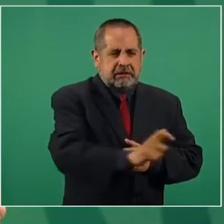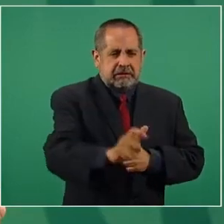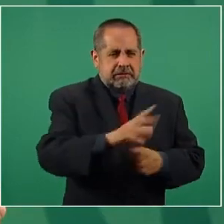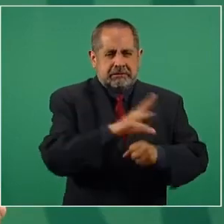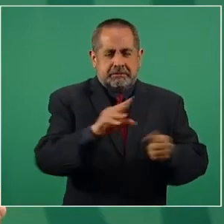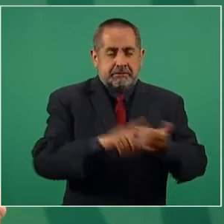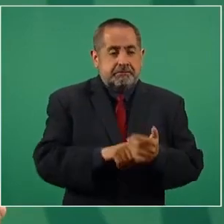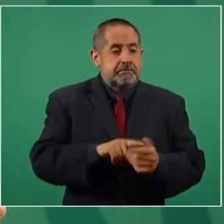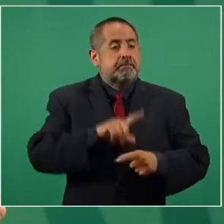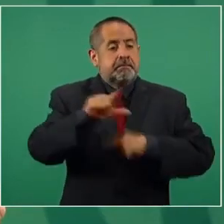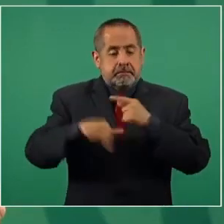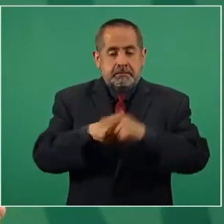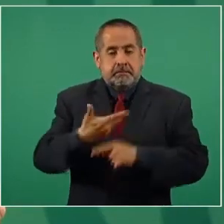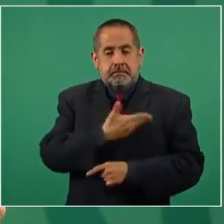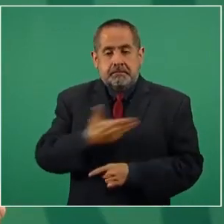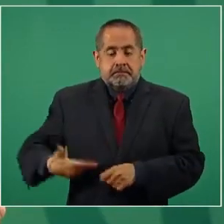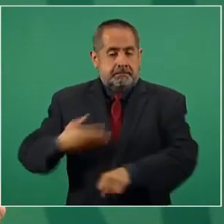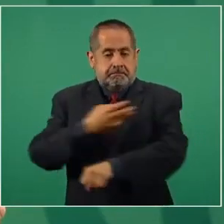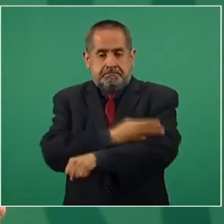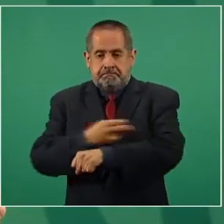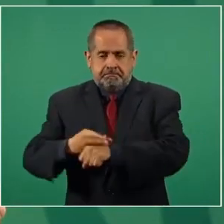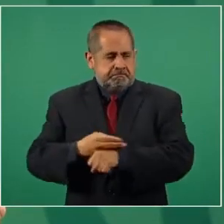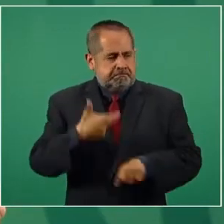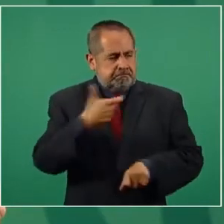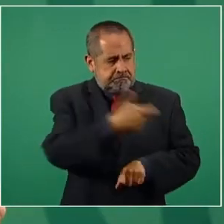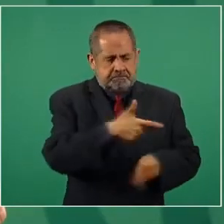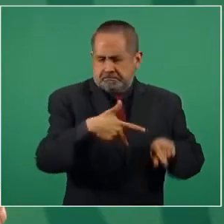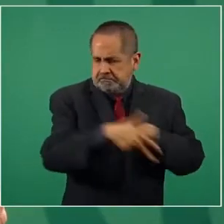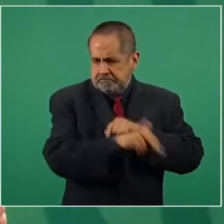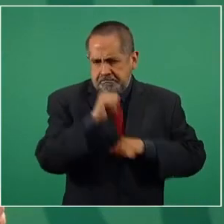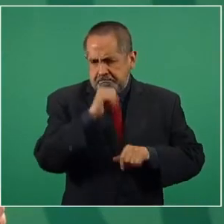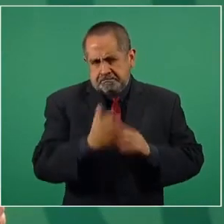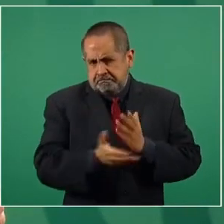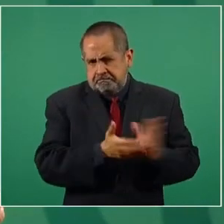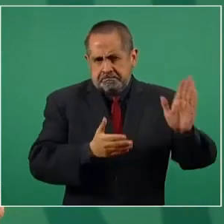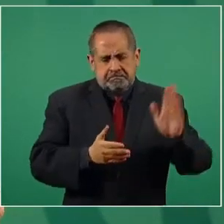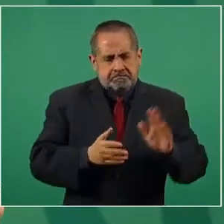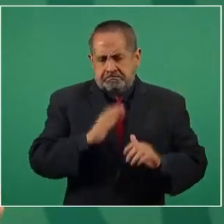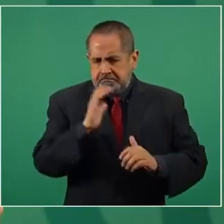Llega el presidente Madero, se termina la subvención y